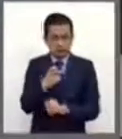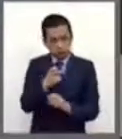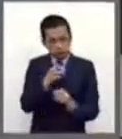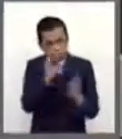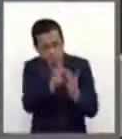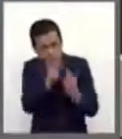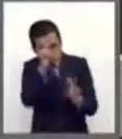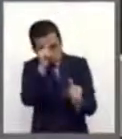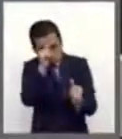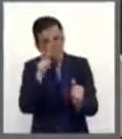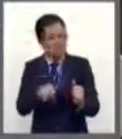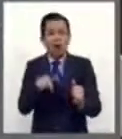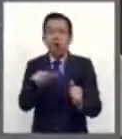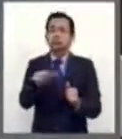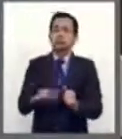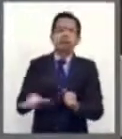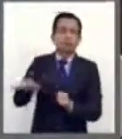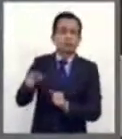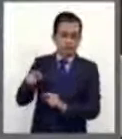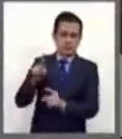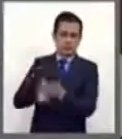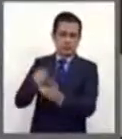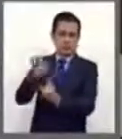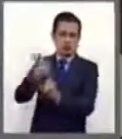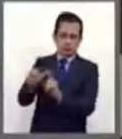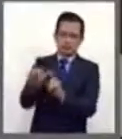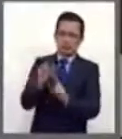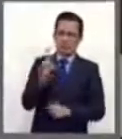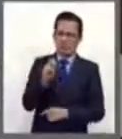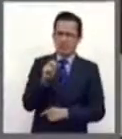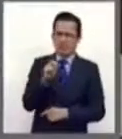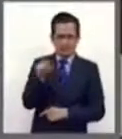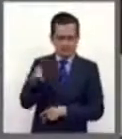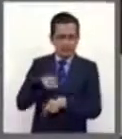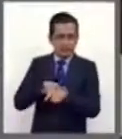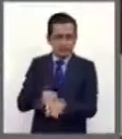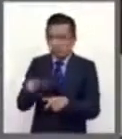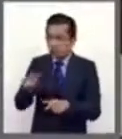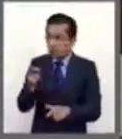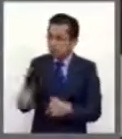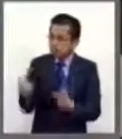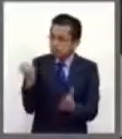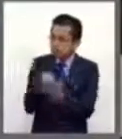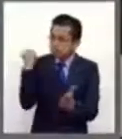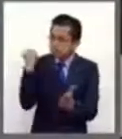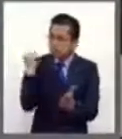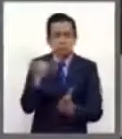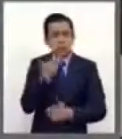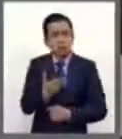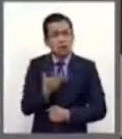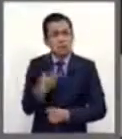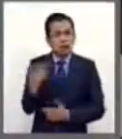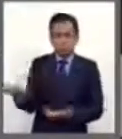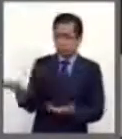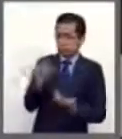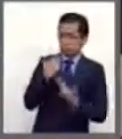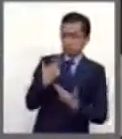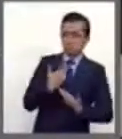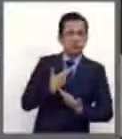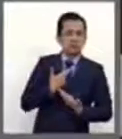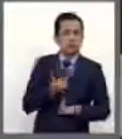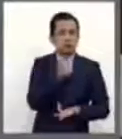dictaminado positivamente por parte de la Comisión Permanente. Sin embargo, no hemos recibido